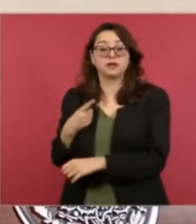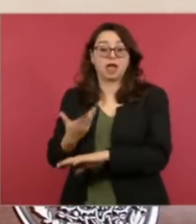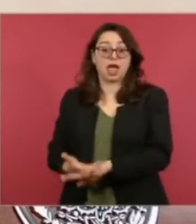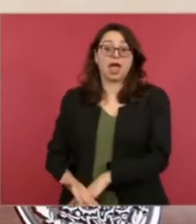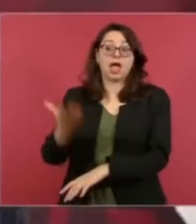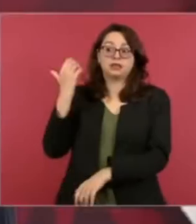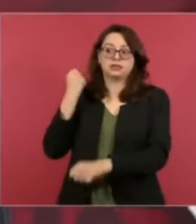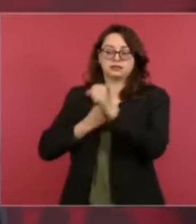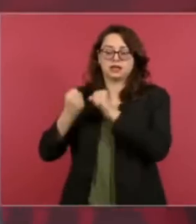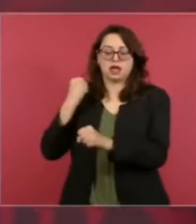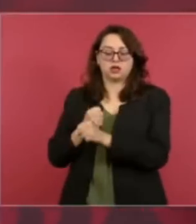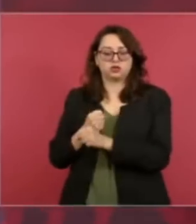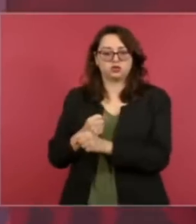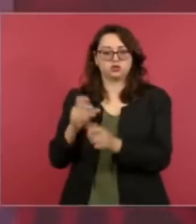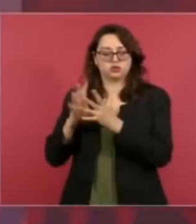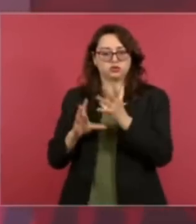estaba